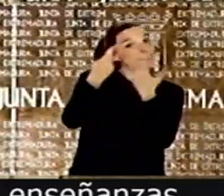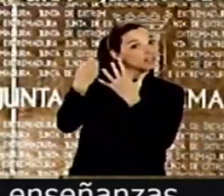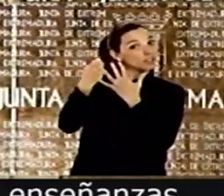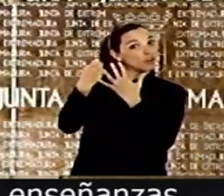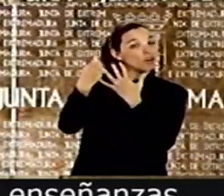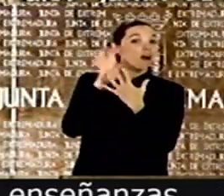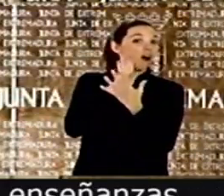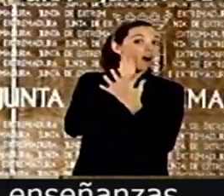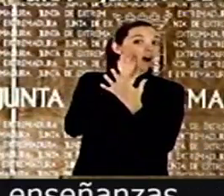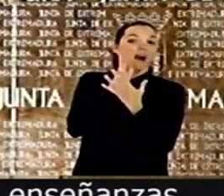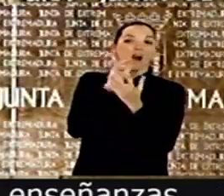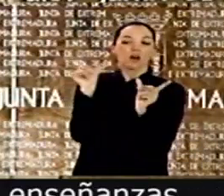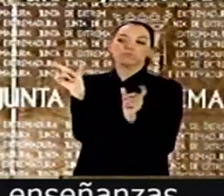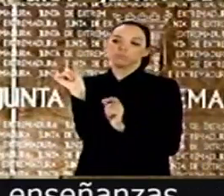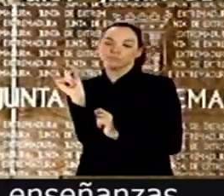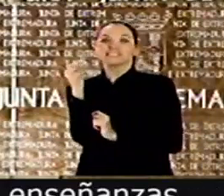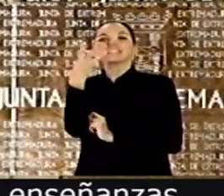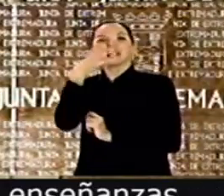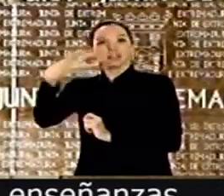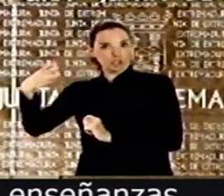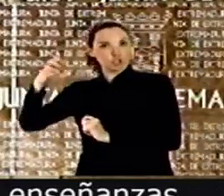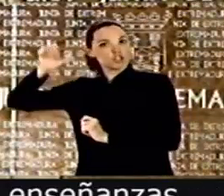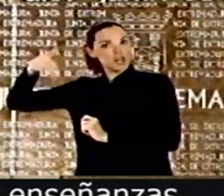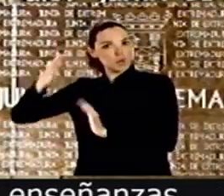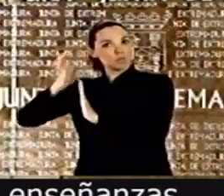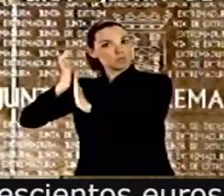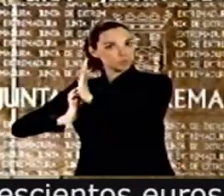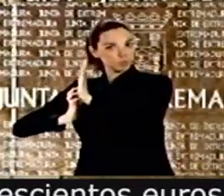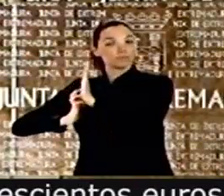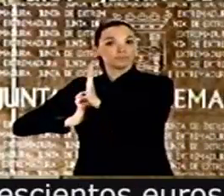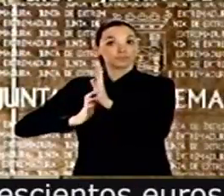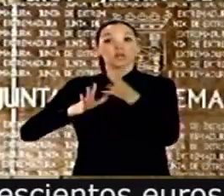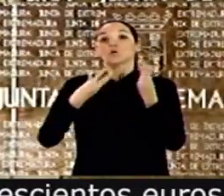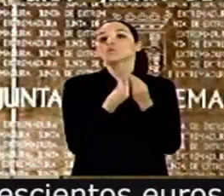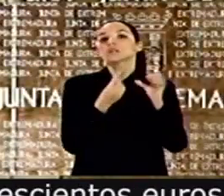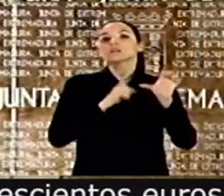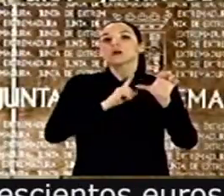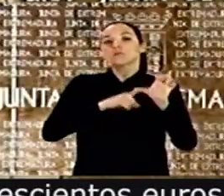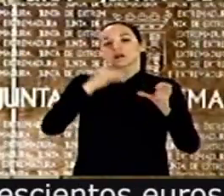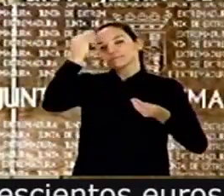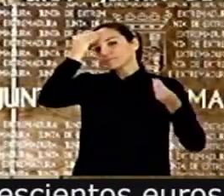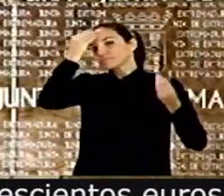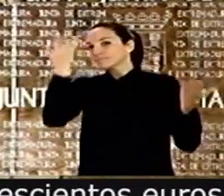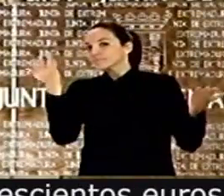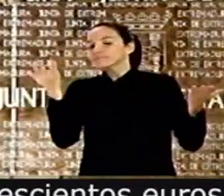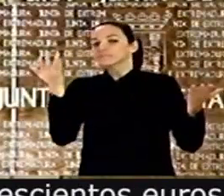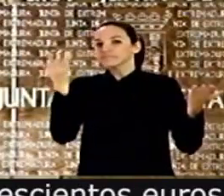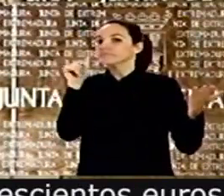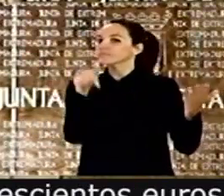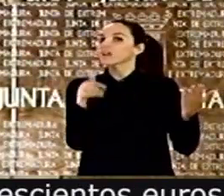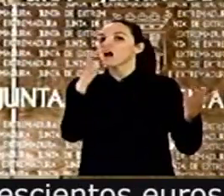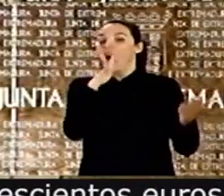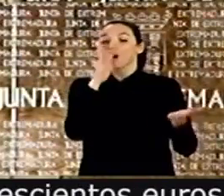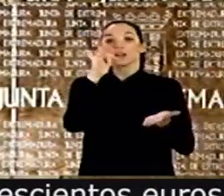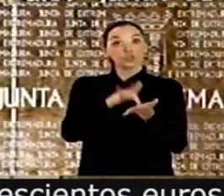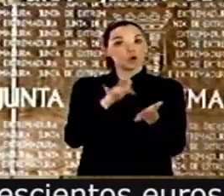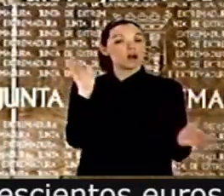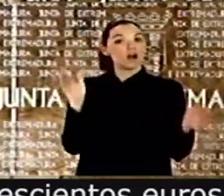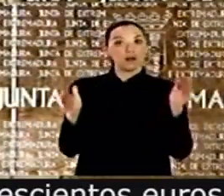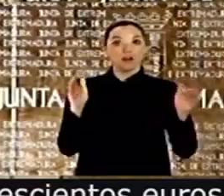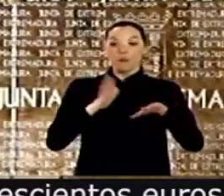pagar 300 euros. Desde la Junta de Extremadura creemos que este es el momento para